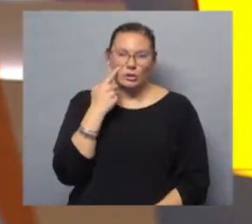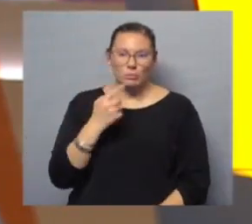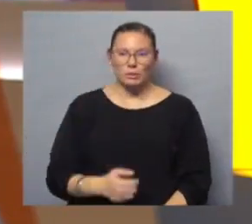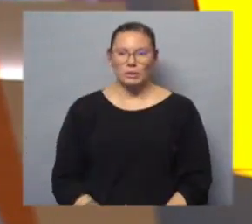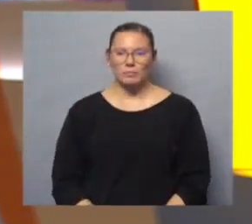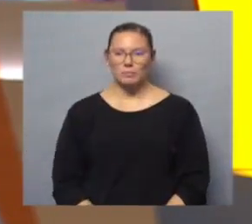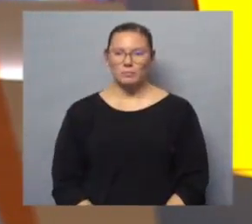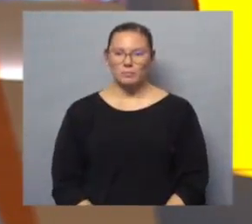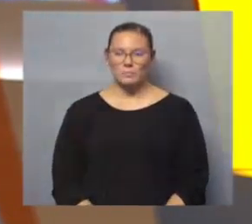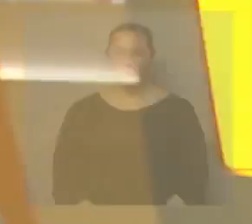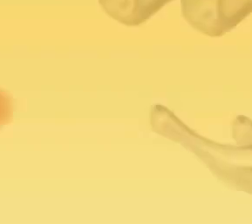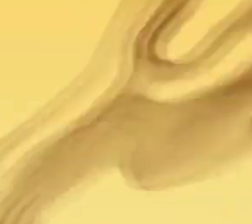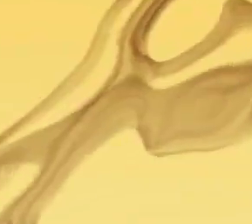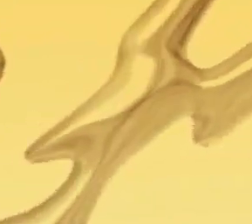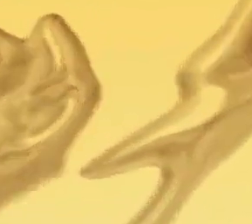conocimiento.